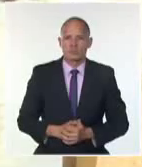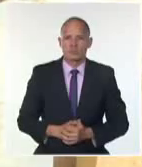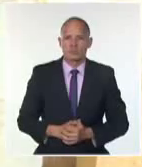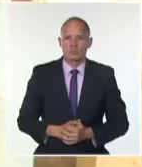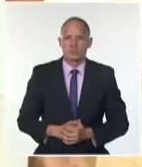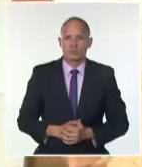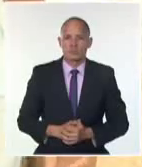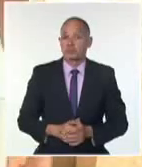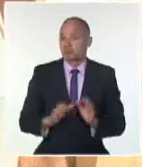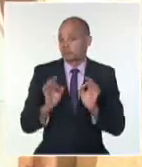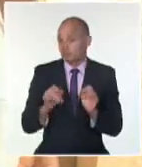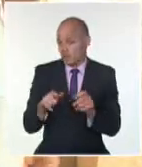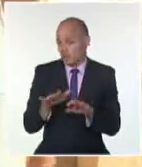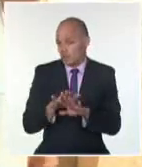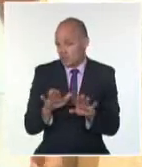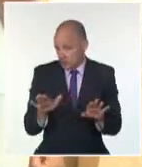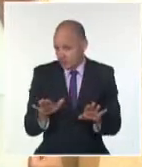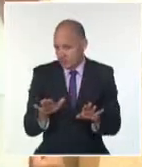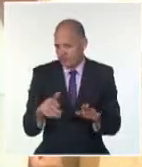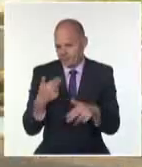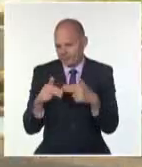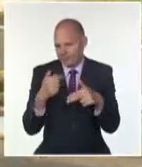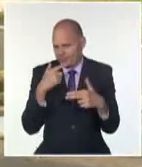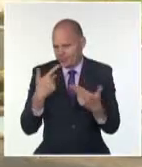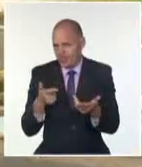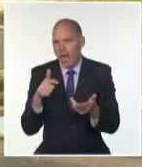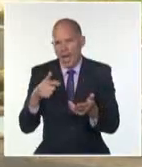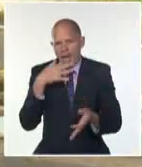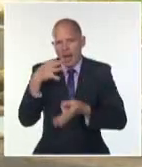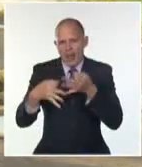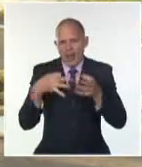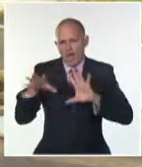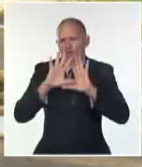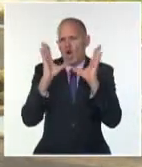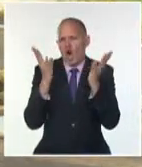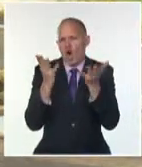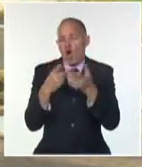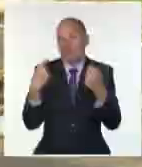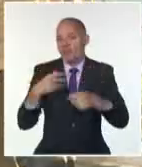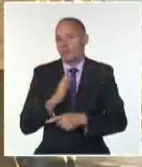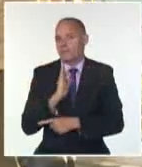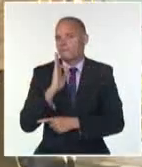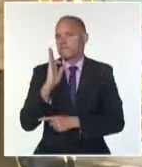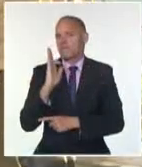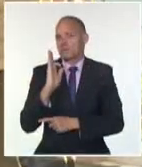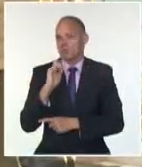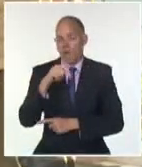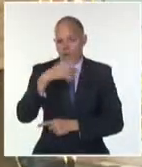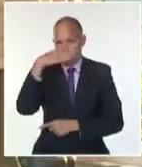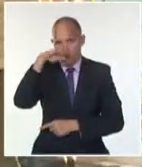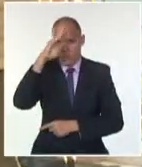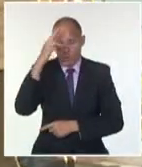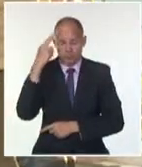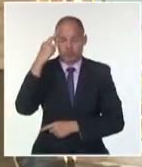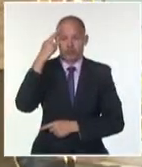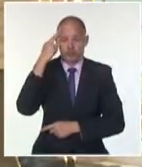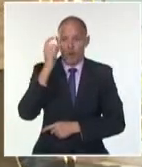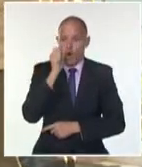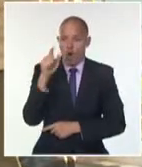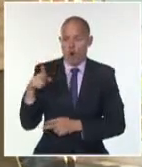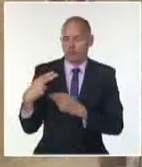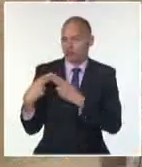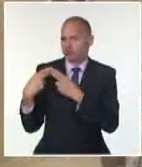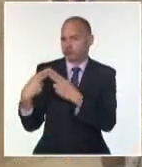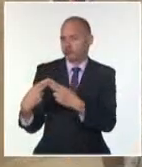En el acto político y ceremonia militar fue exaltado el respeto sagrado y la admiración de los cubanos a la memoria de uno de